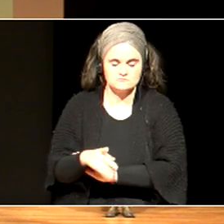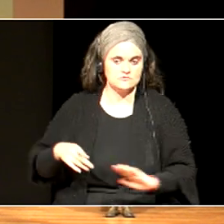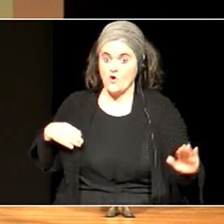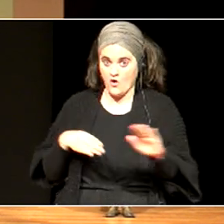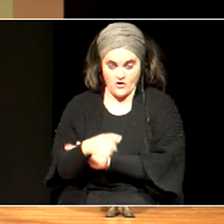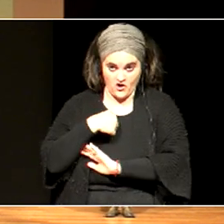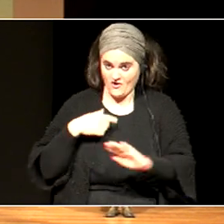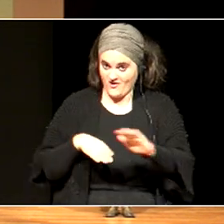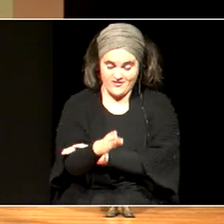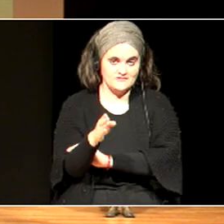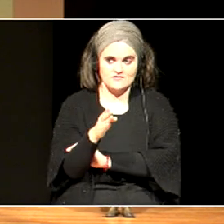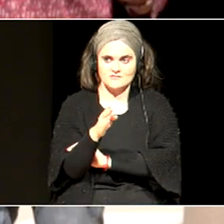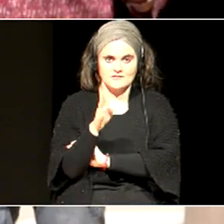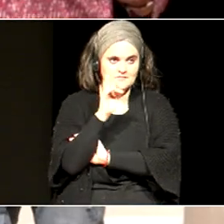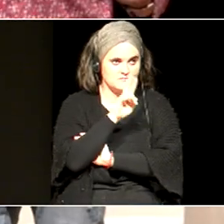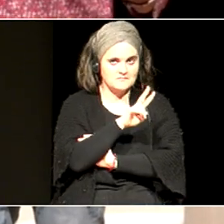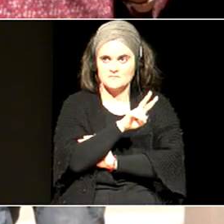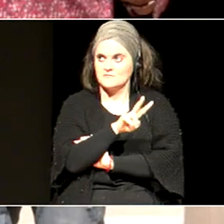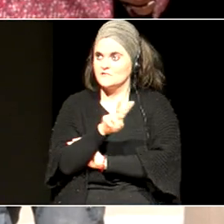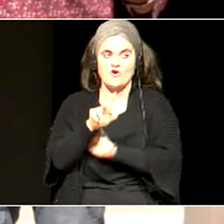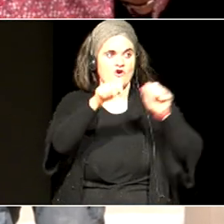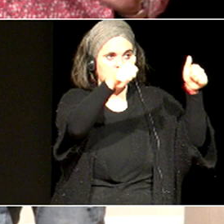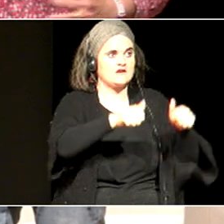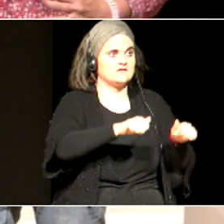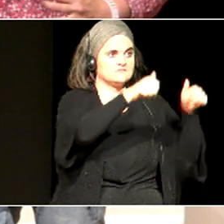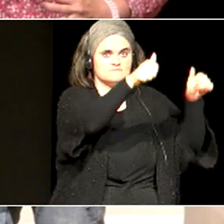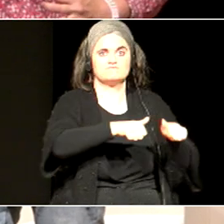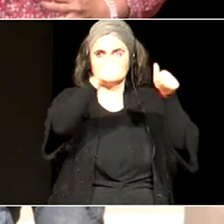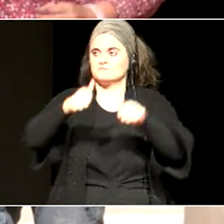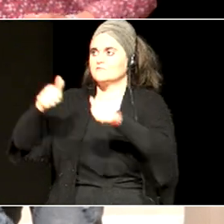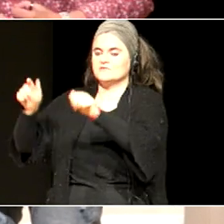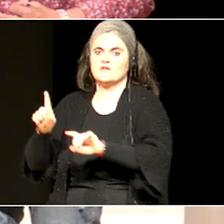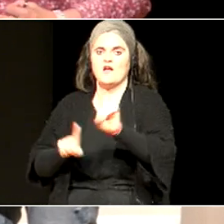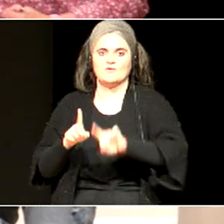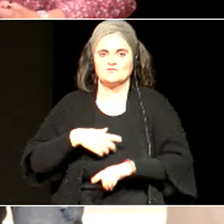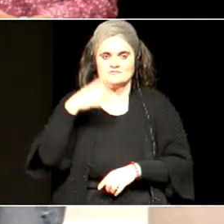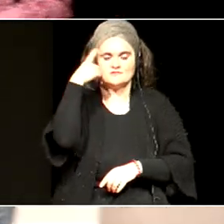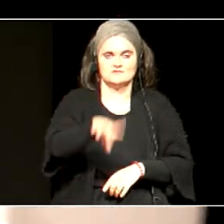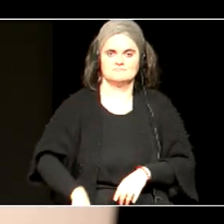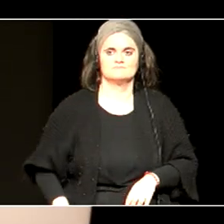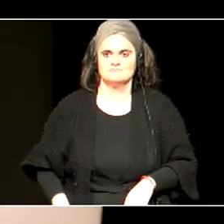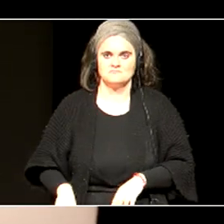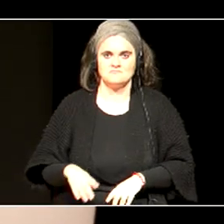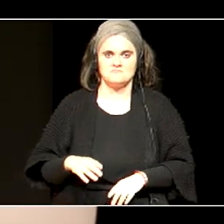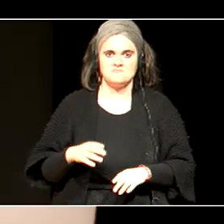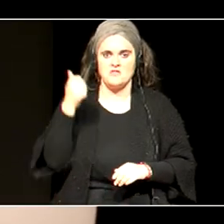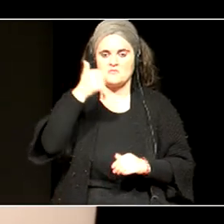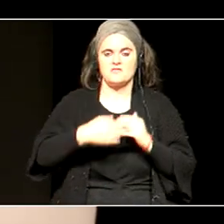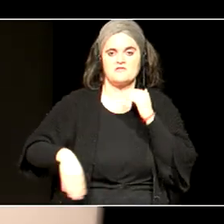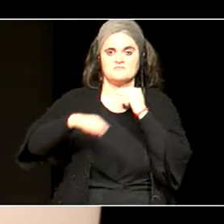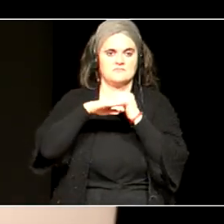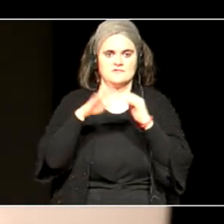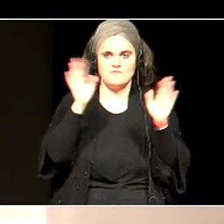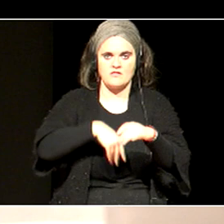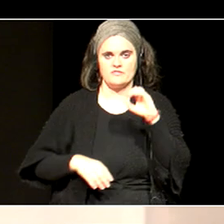que entro y miro primeros carteles del centro educativo en algunos ya sé decir no hay nada de coeducación aquí